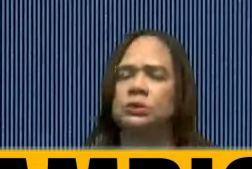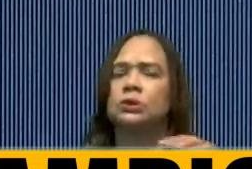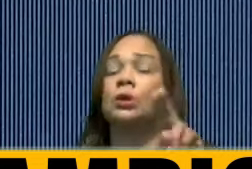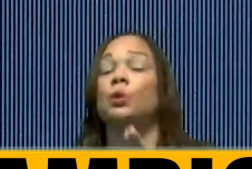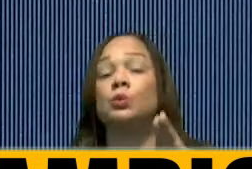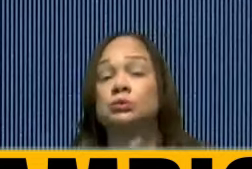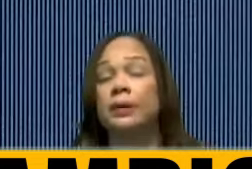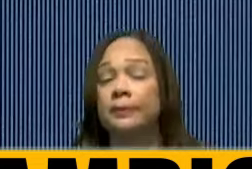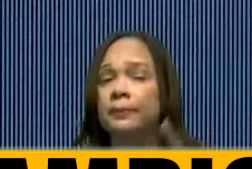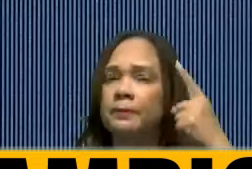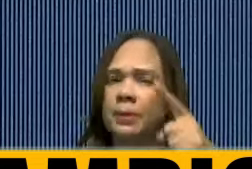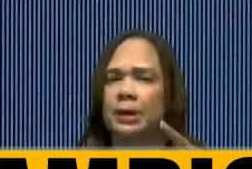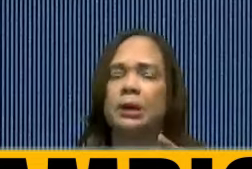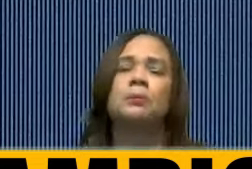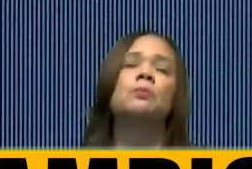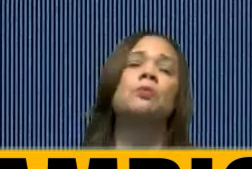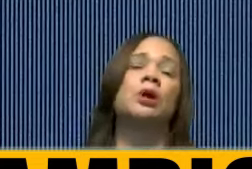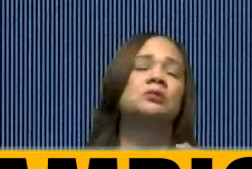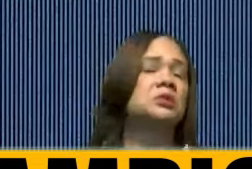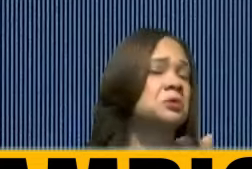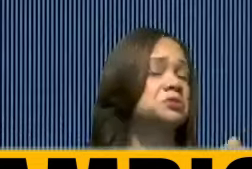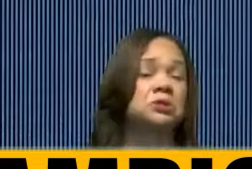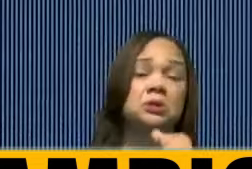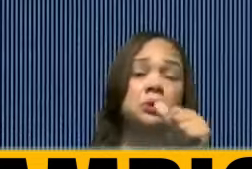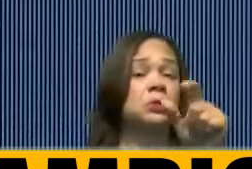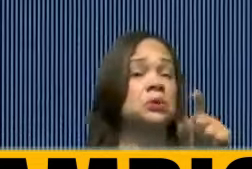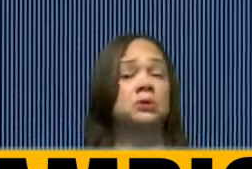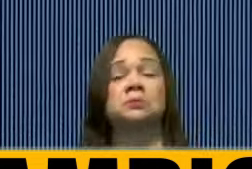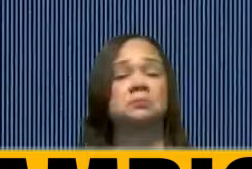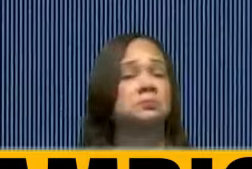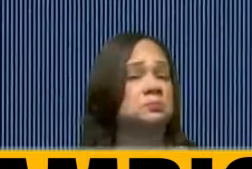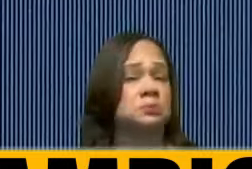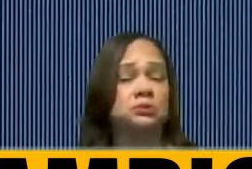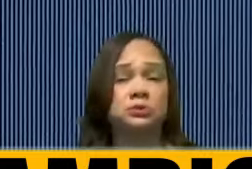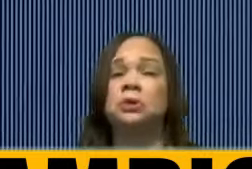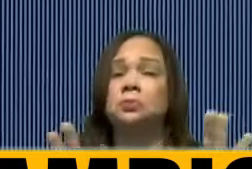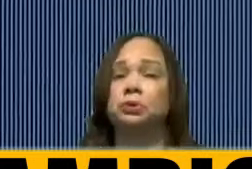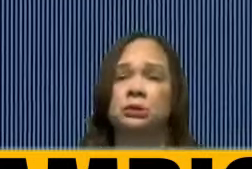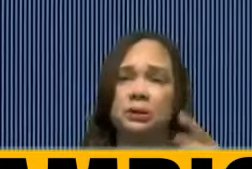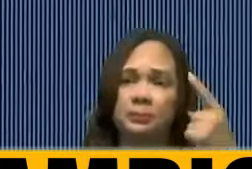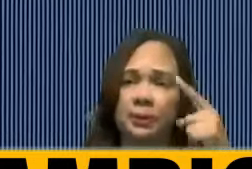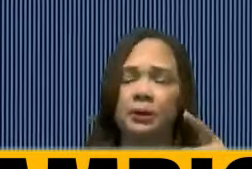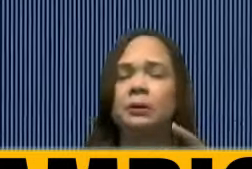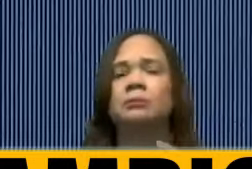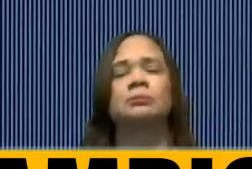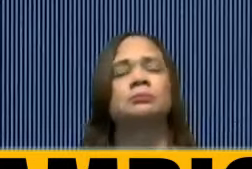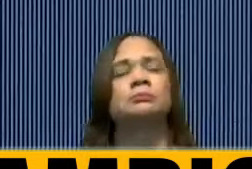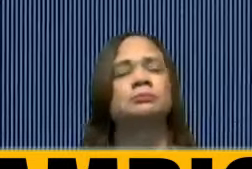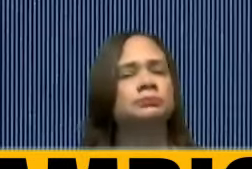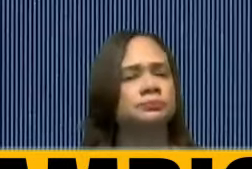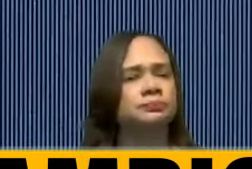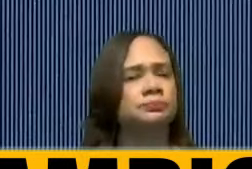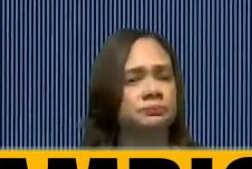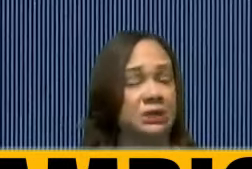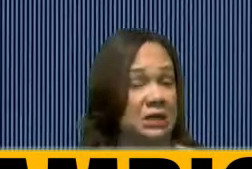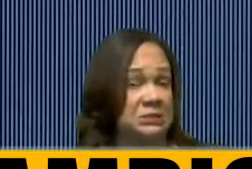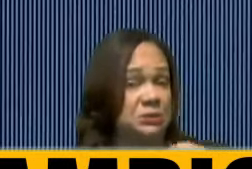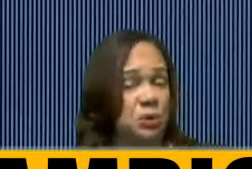utilizan para promoción de cosas que no necesariamente quizás son importantes para para esa eh